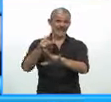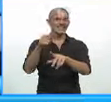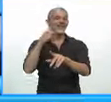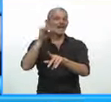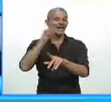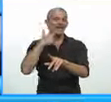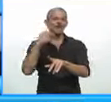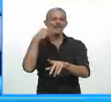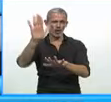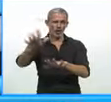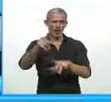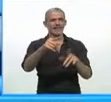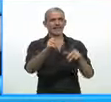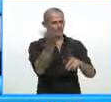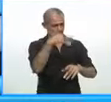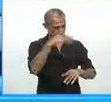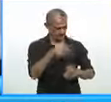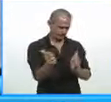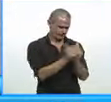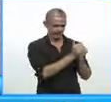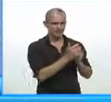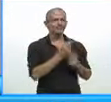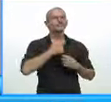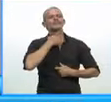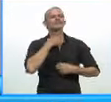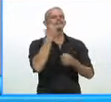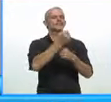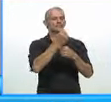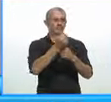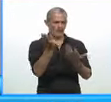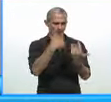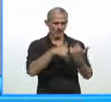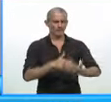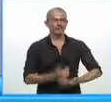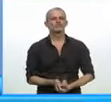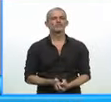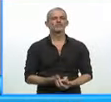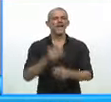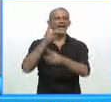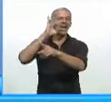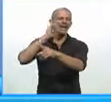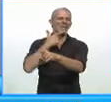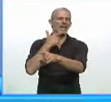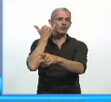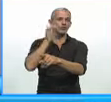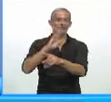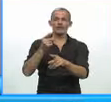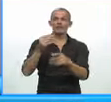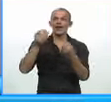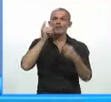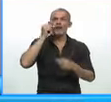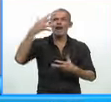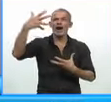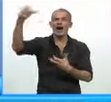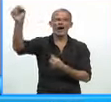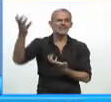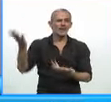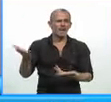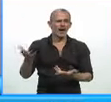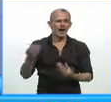llegando. Acompáñame. Suerte. Que te voy a llevar hasta Ringo Osvaldo. Bueno, Klaus ya mira con cara de lo pierdo. No, te va a tratar bien,